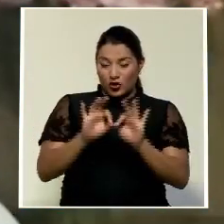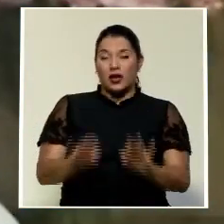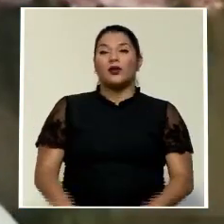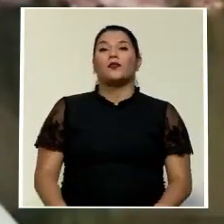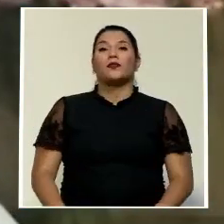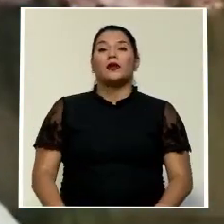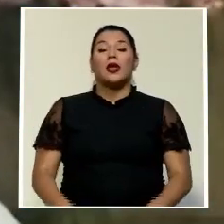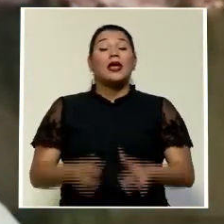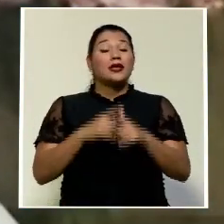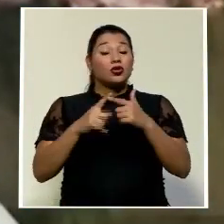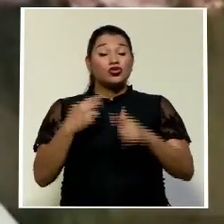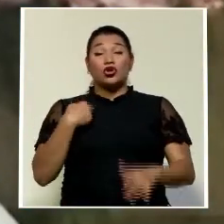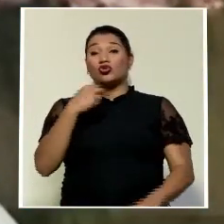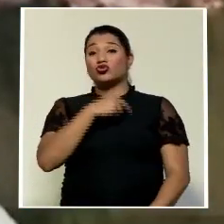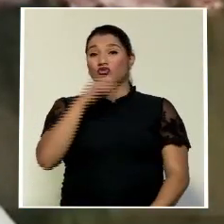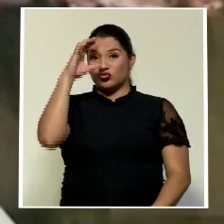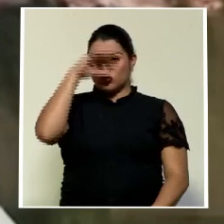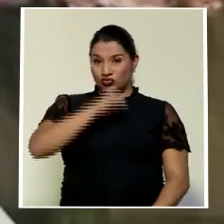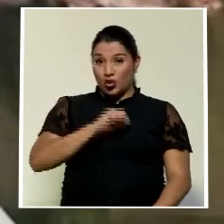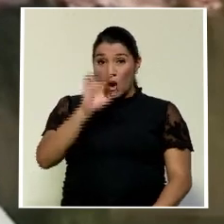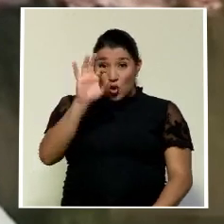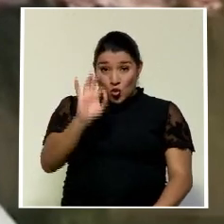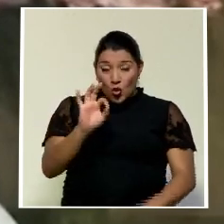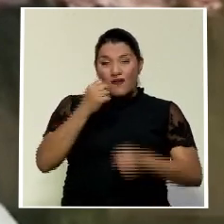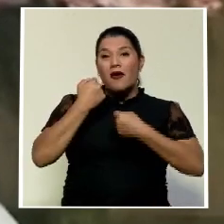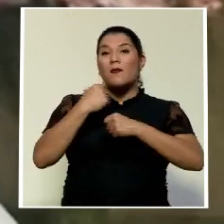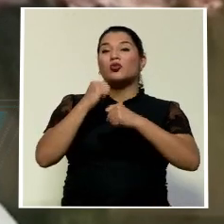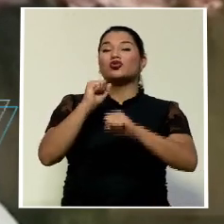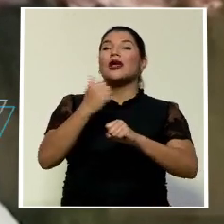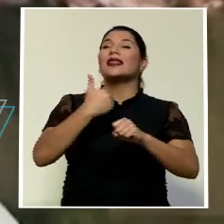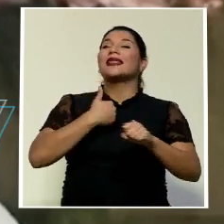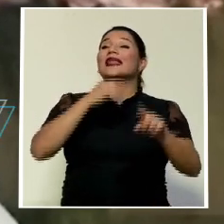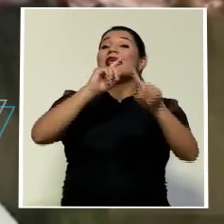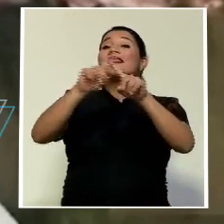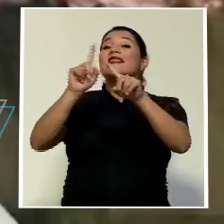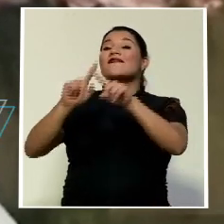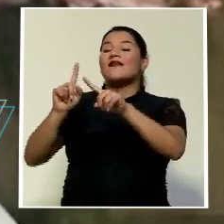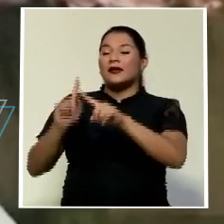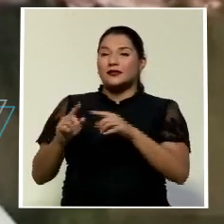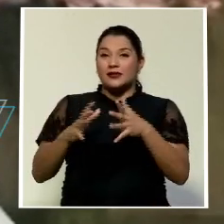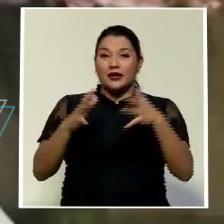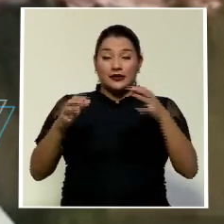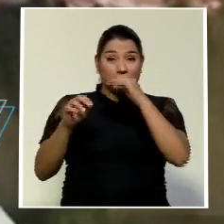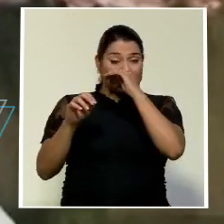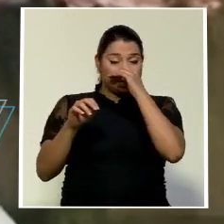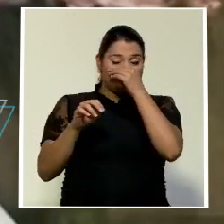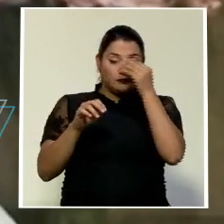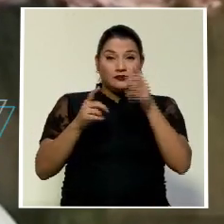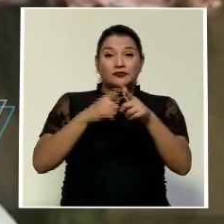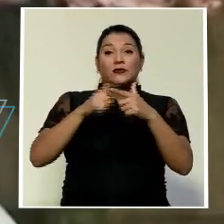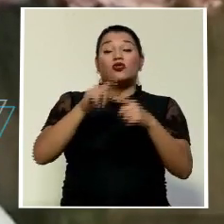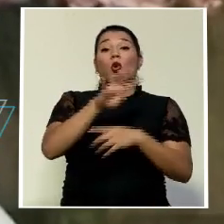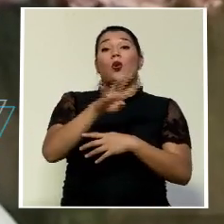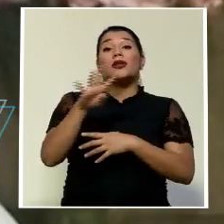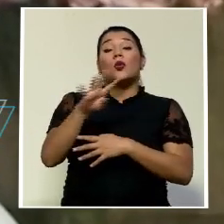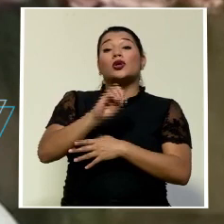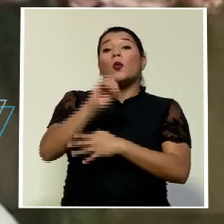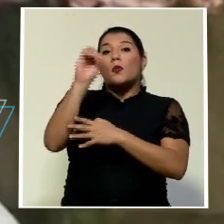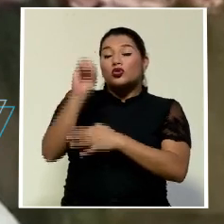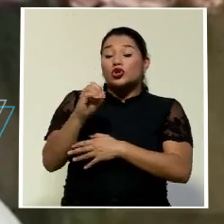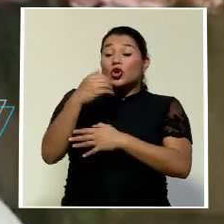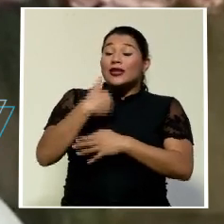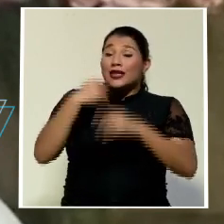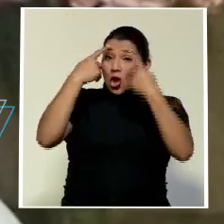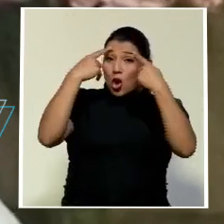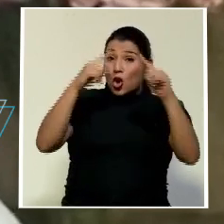que los 9 ayuntamientos alcanzan diferencias significativas entre uno y otro, de manera que el 44% se ubican en un nivel de logro